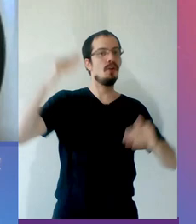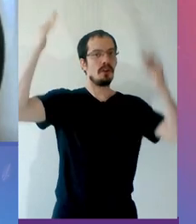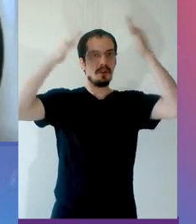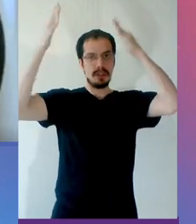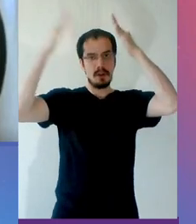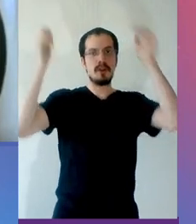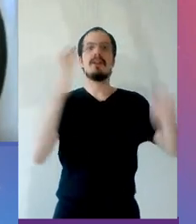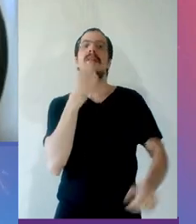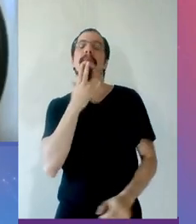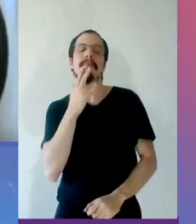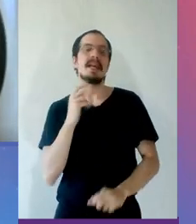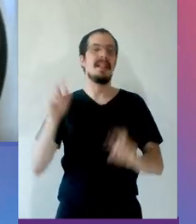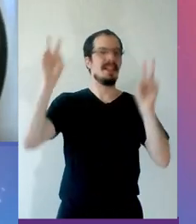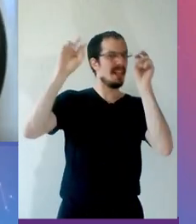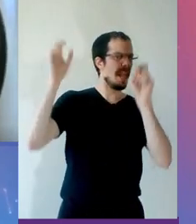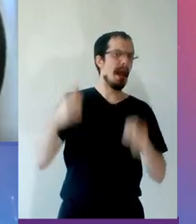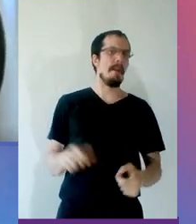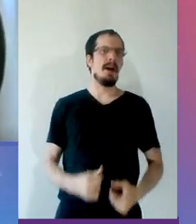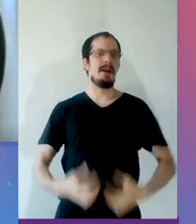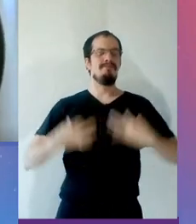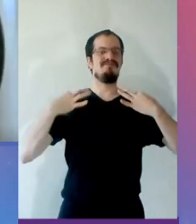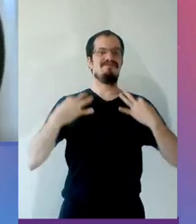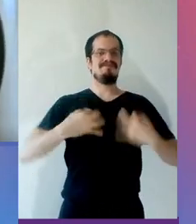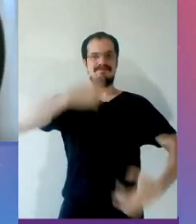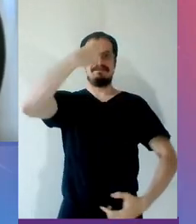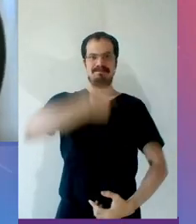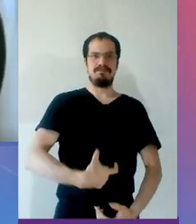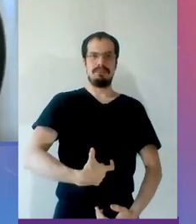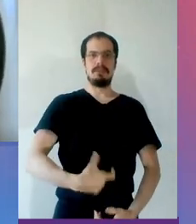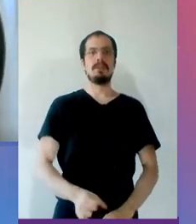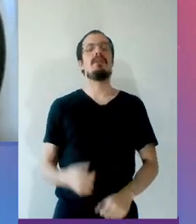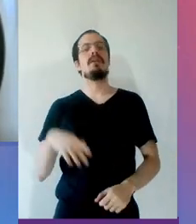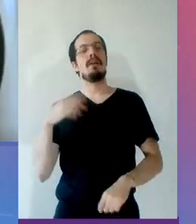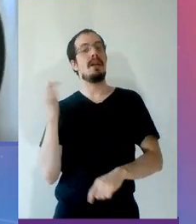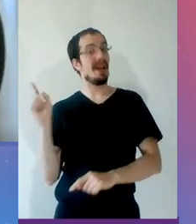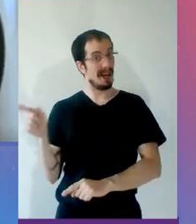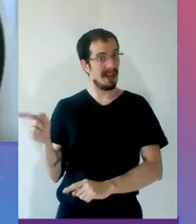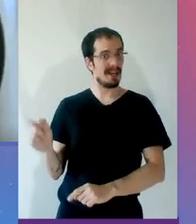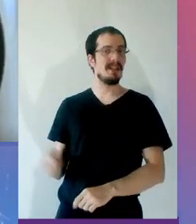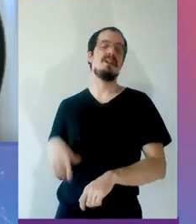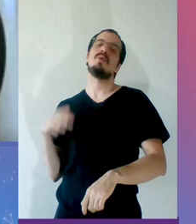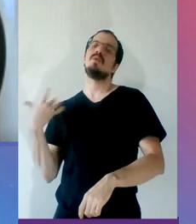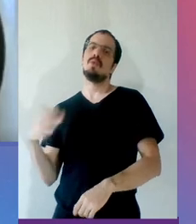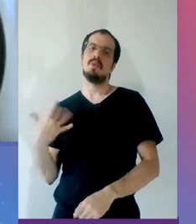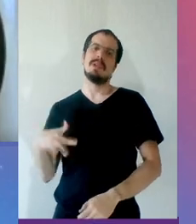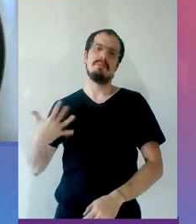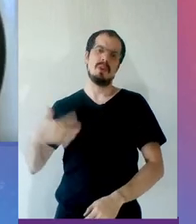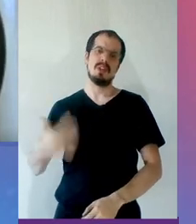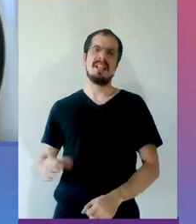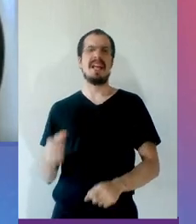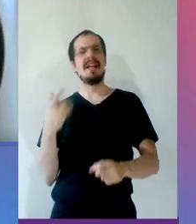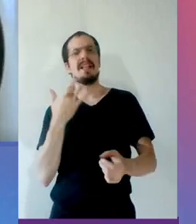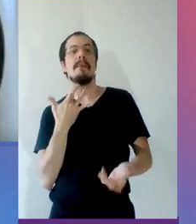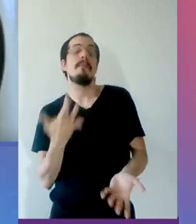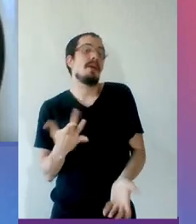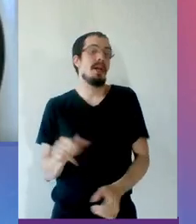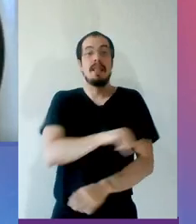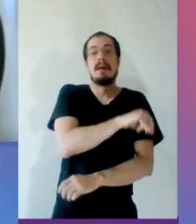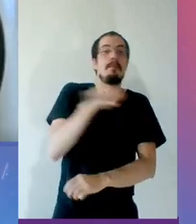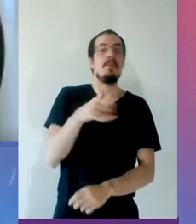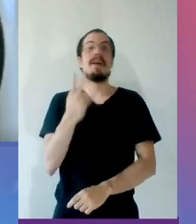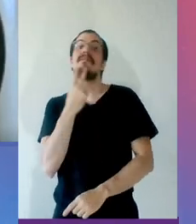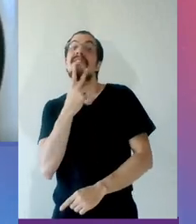conductual y una gran cantidad de elementos que son fundamentales a lo largo de todo el curso de